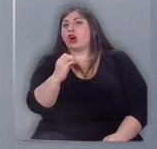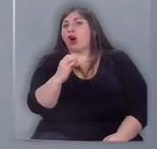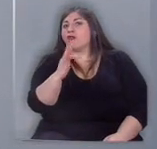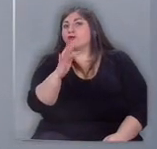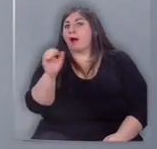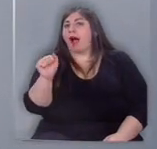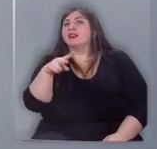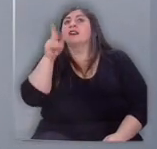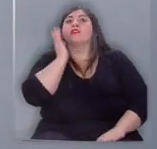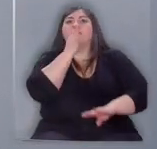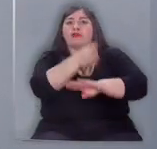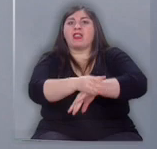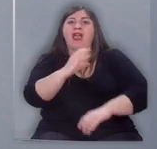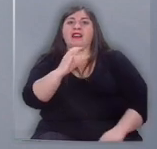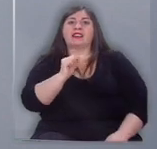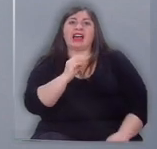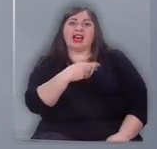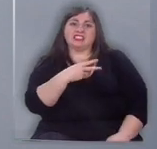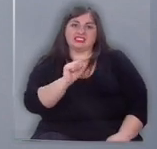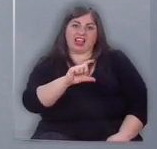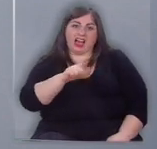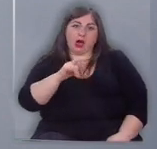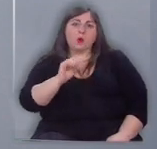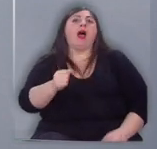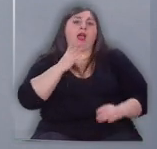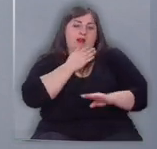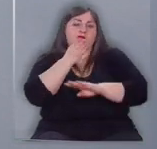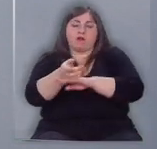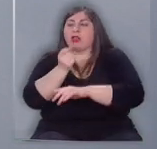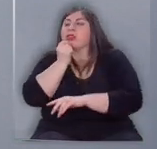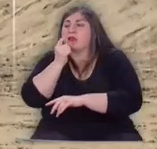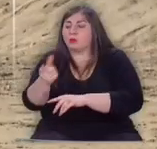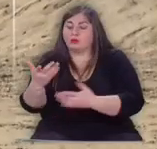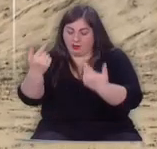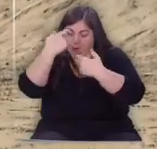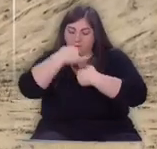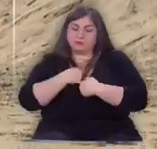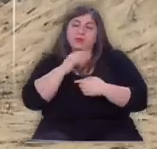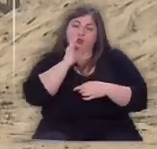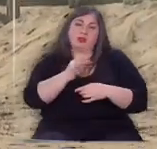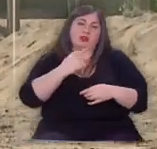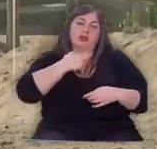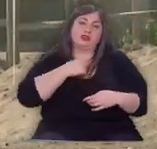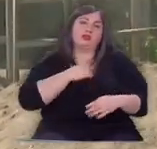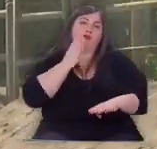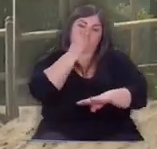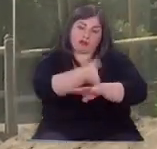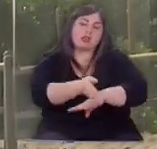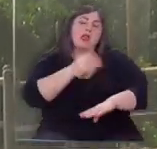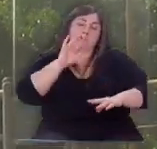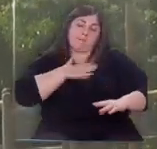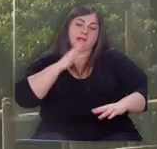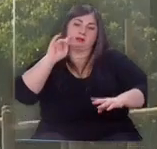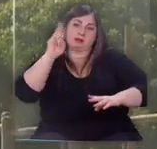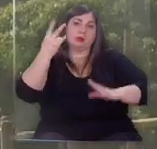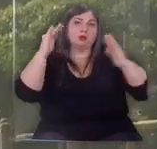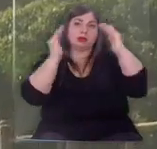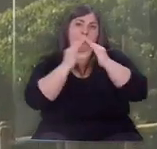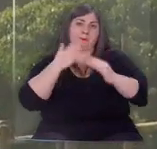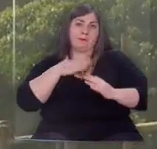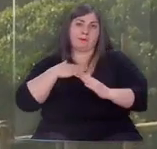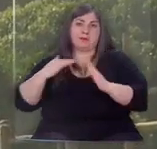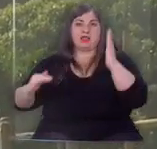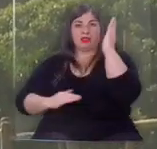Él habría hecho una autodenuncia ante la Seremi de Salud de Valparaíso, donde aseguró que fue a su segunda vivienda, porque en su